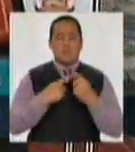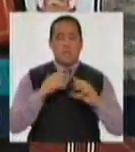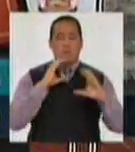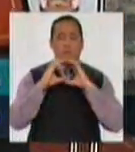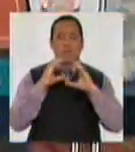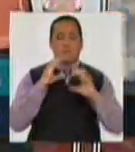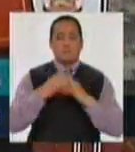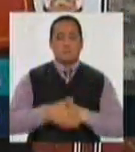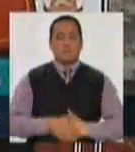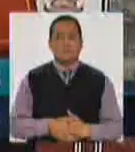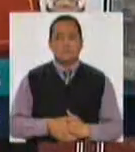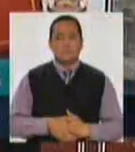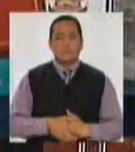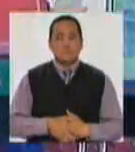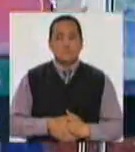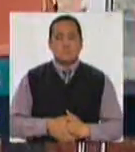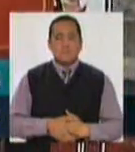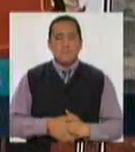telecomunicaciones.